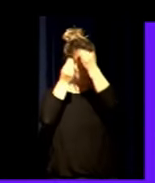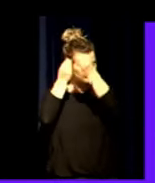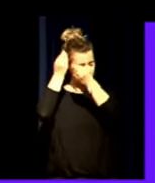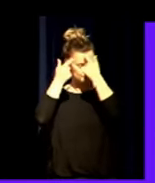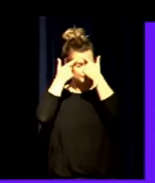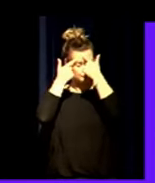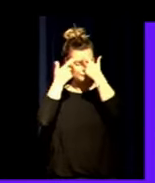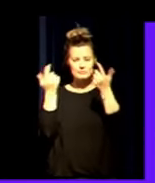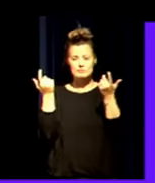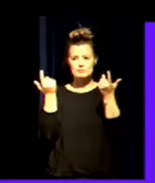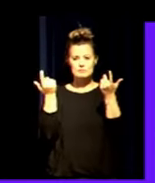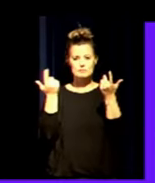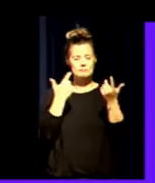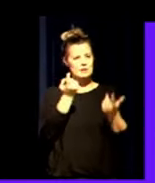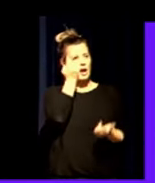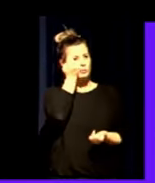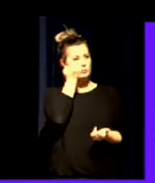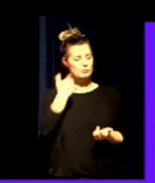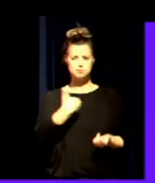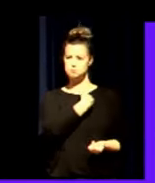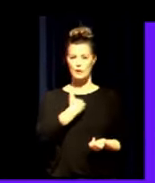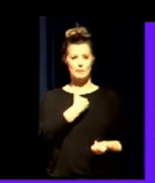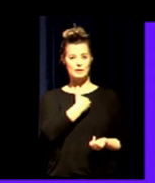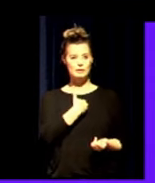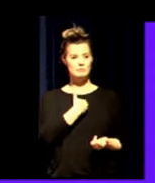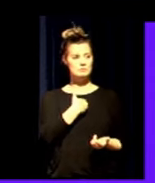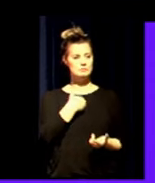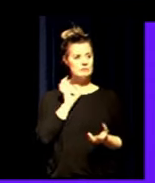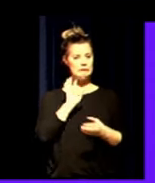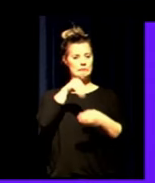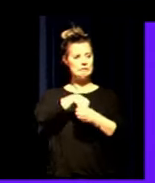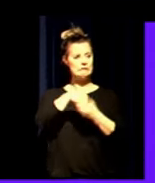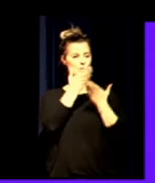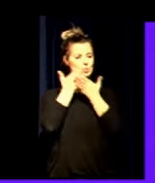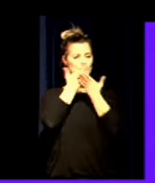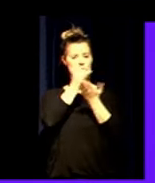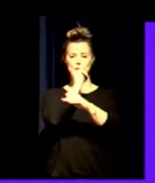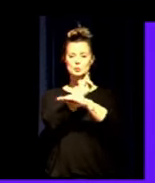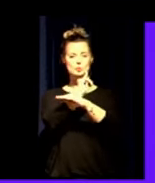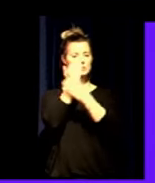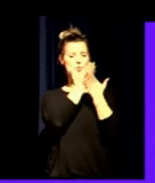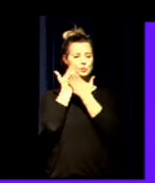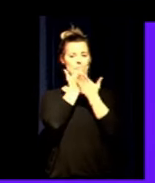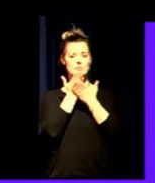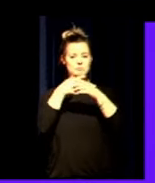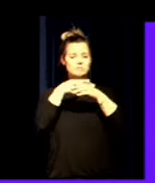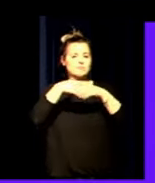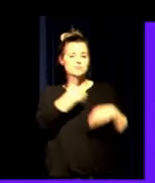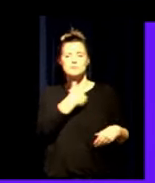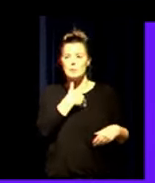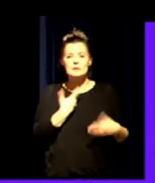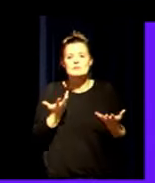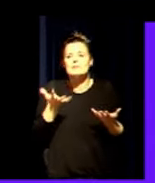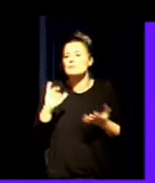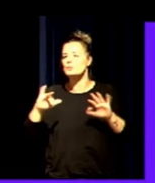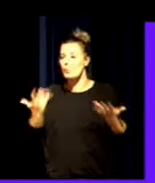papel juega el alumnado en nuestras escuelas, en nuestros institutos? ¿Qué papel le concedemos o qué papel queremos que